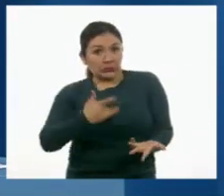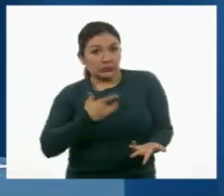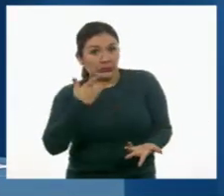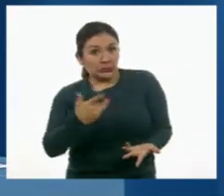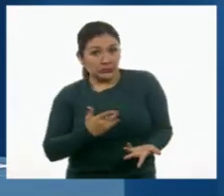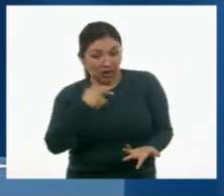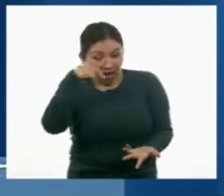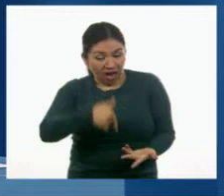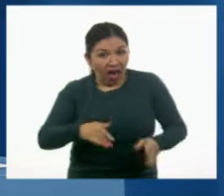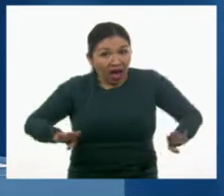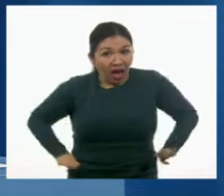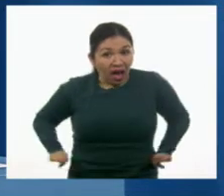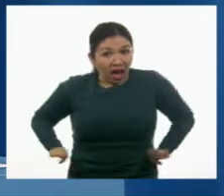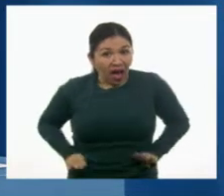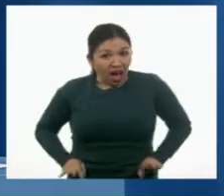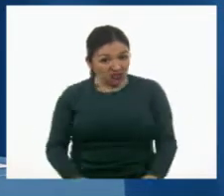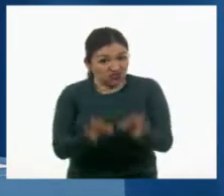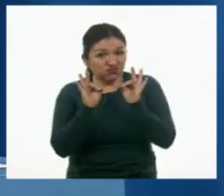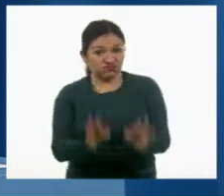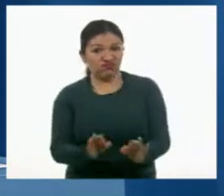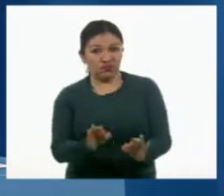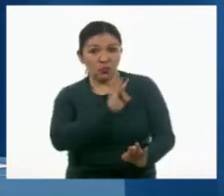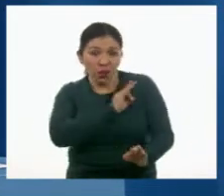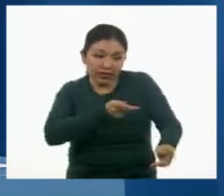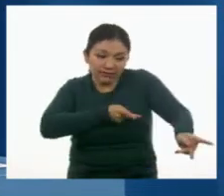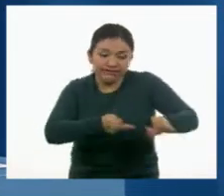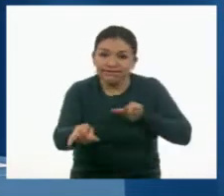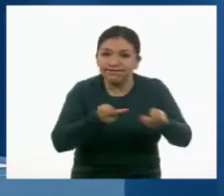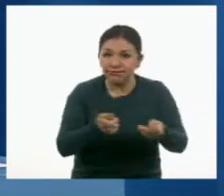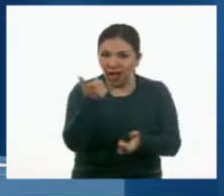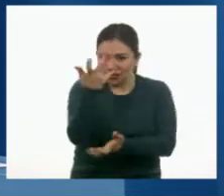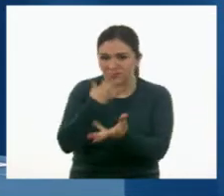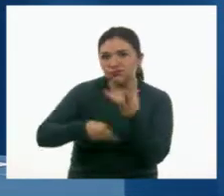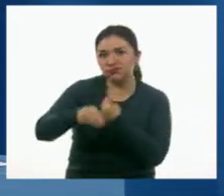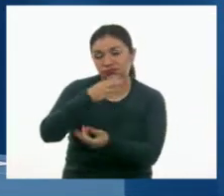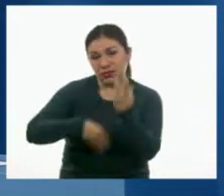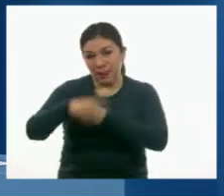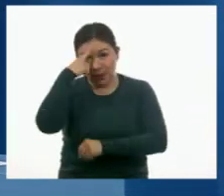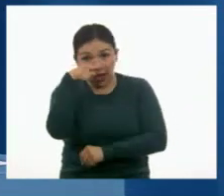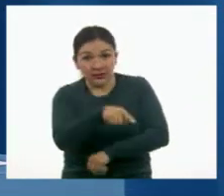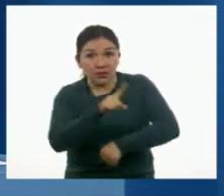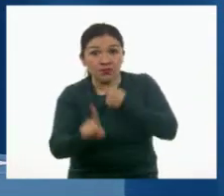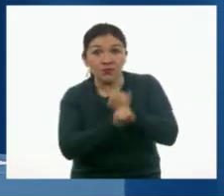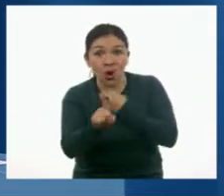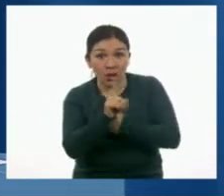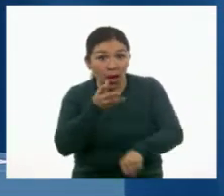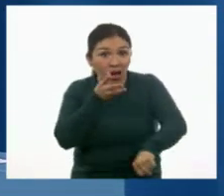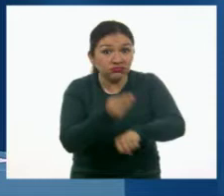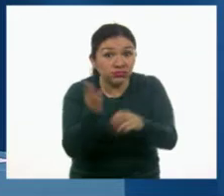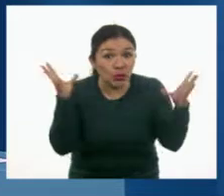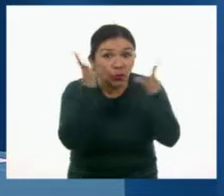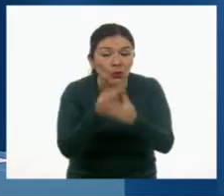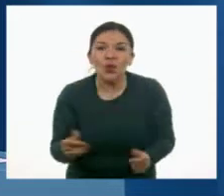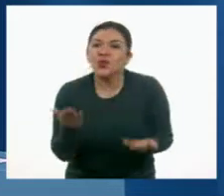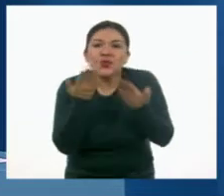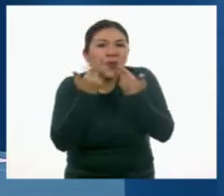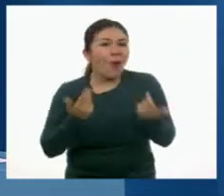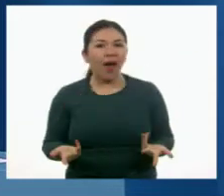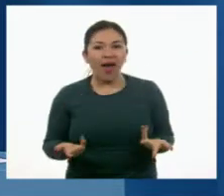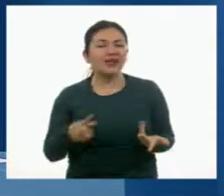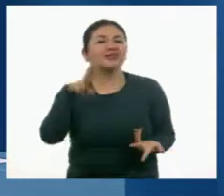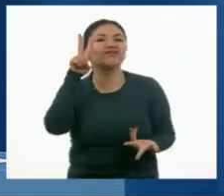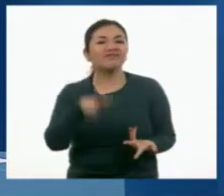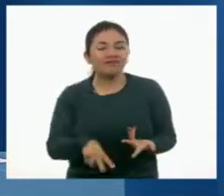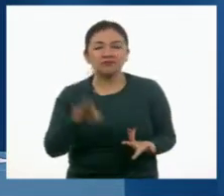tiene las suficientes medidas, estrategias, recursos para hacer frente a esta problemática y